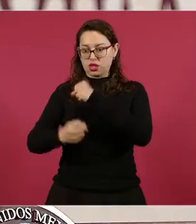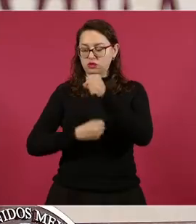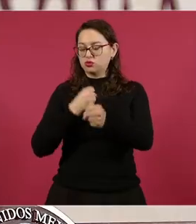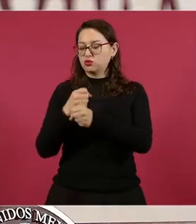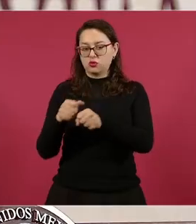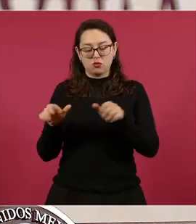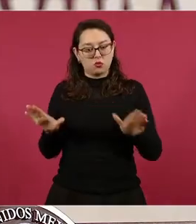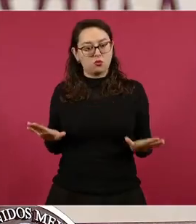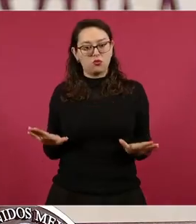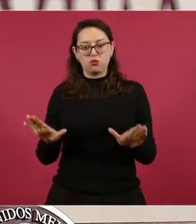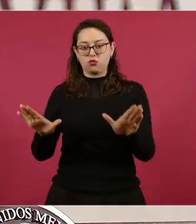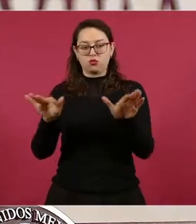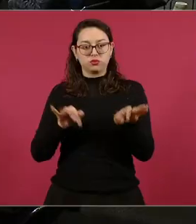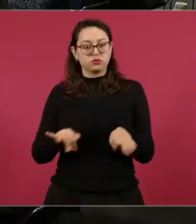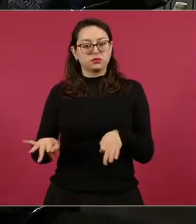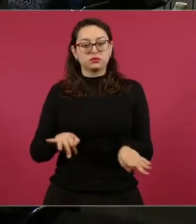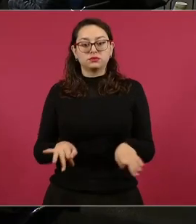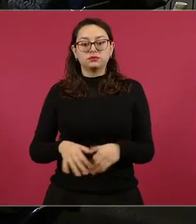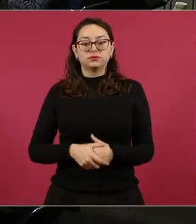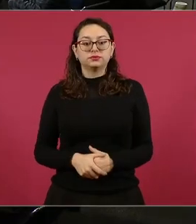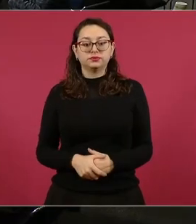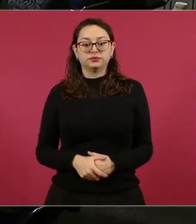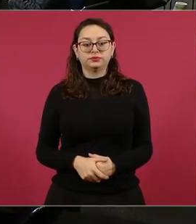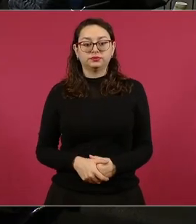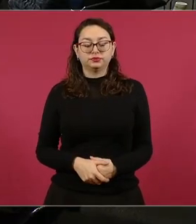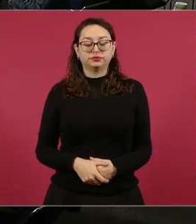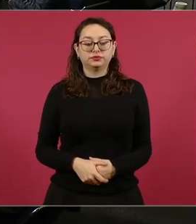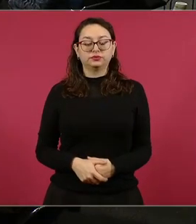personas que han trabajado.